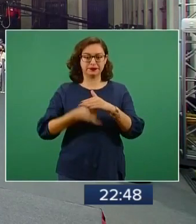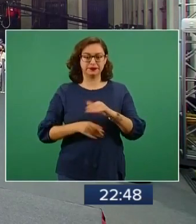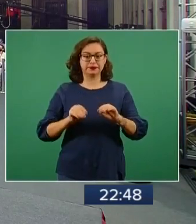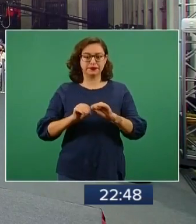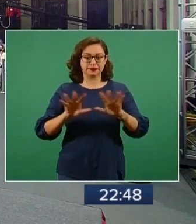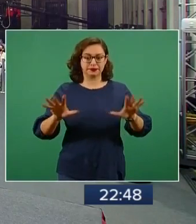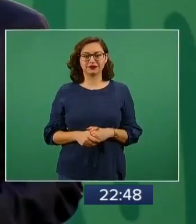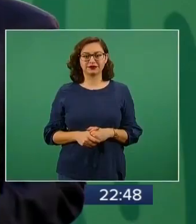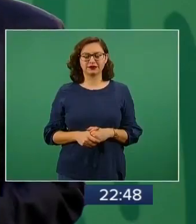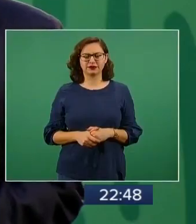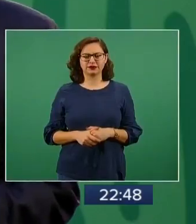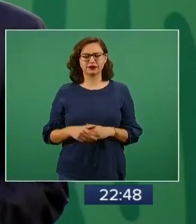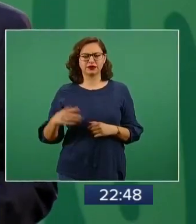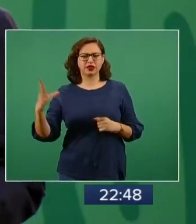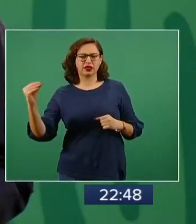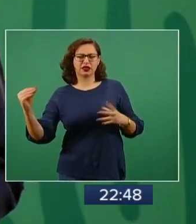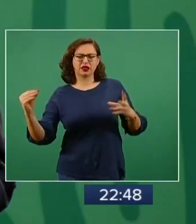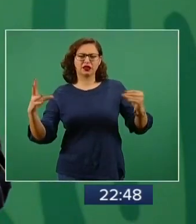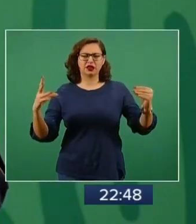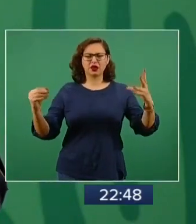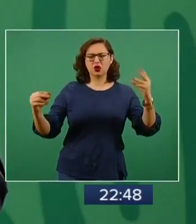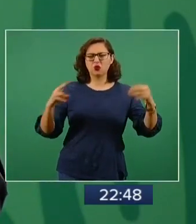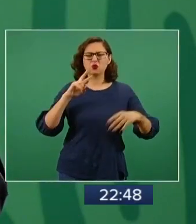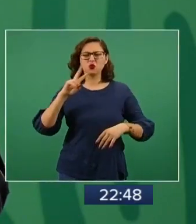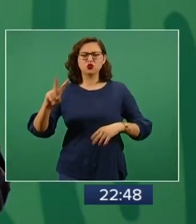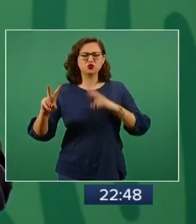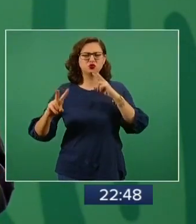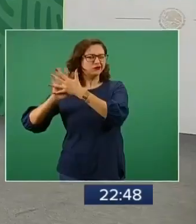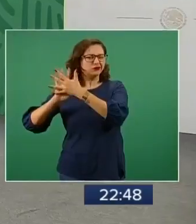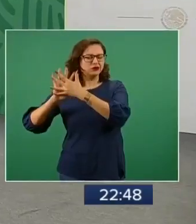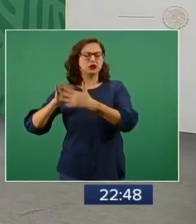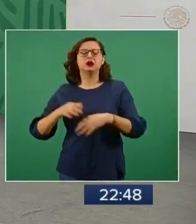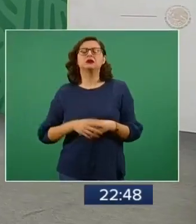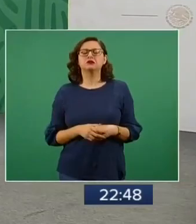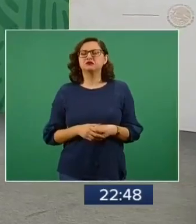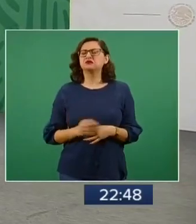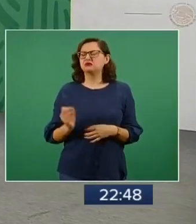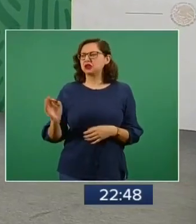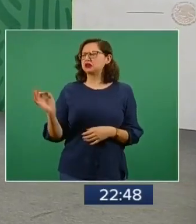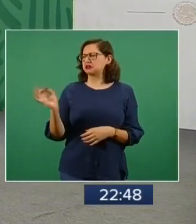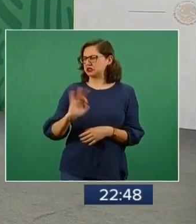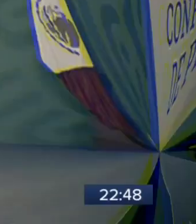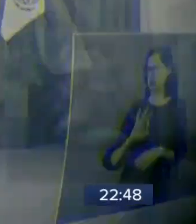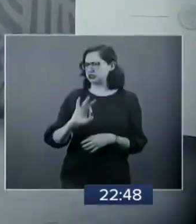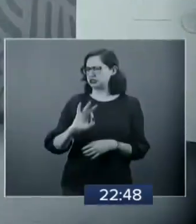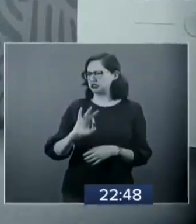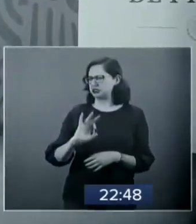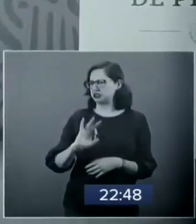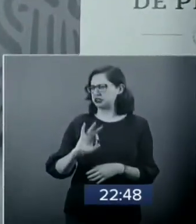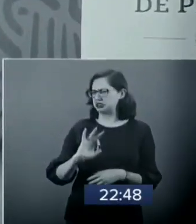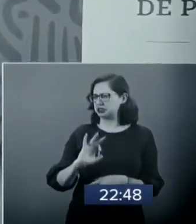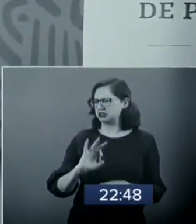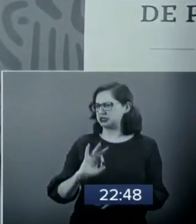La semana que viene, puede ser el martes, que es el pulso de la salud. El pulso de la salud.